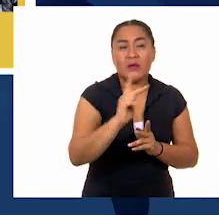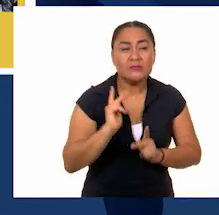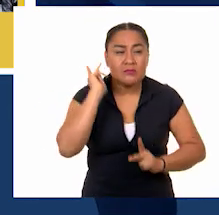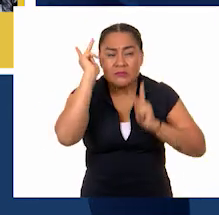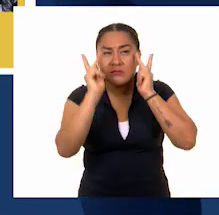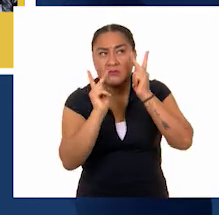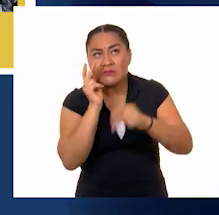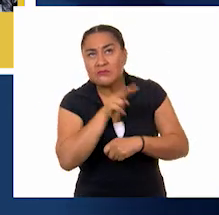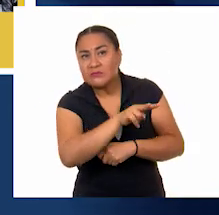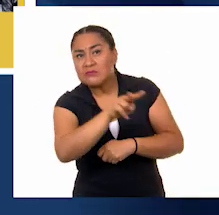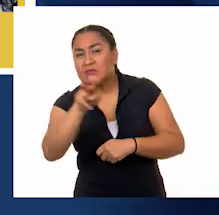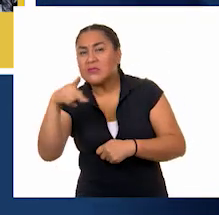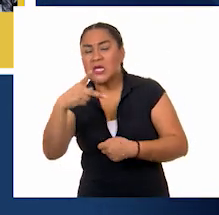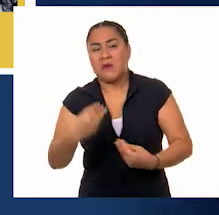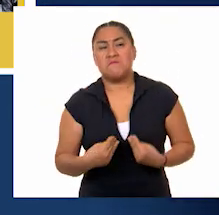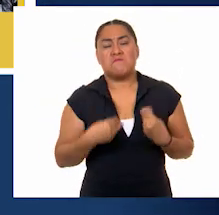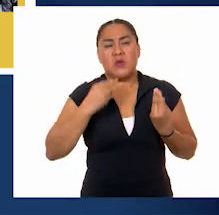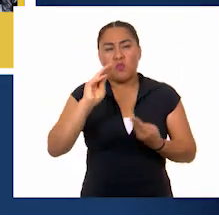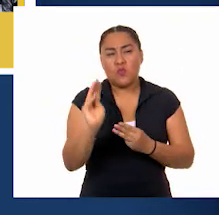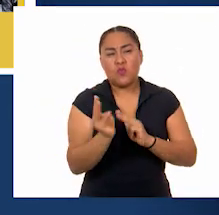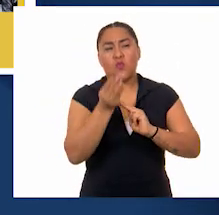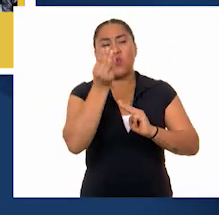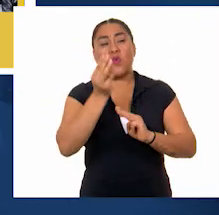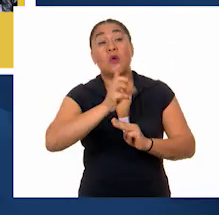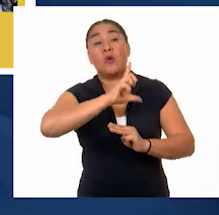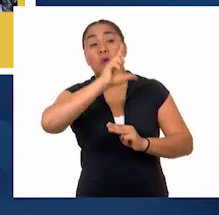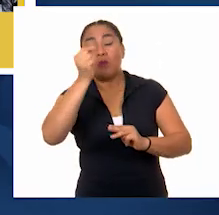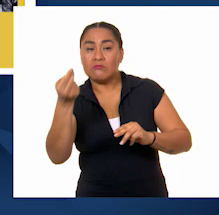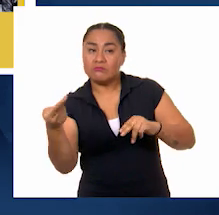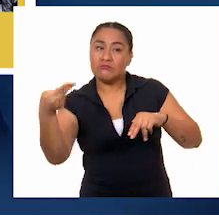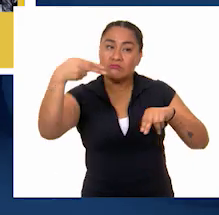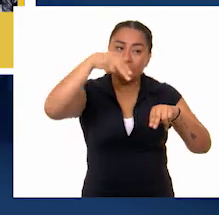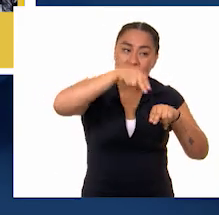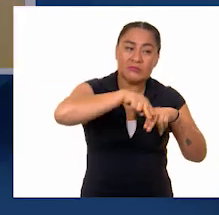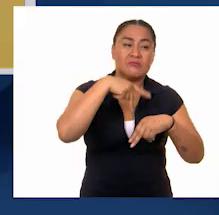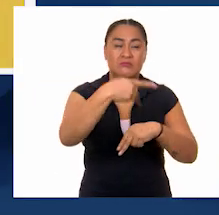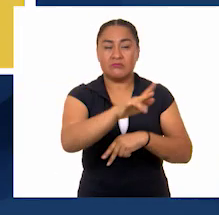el mundo de los vivos y reencarnan en los huehuentones.